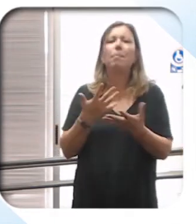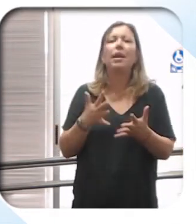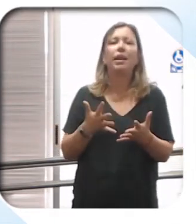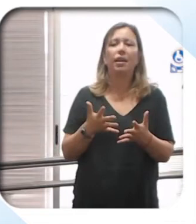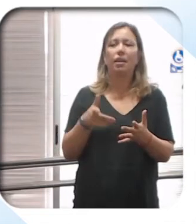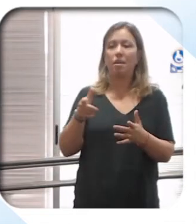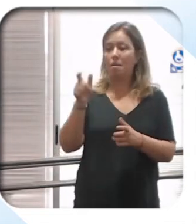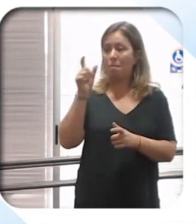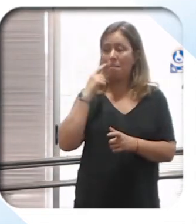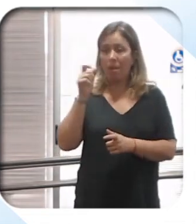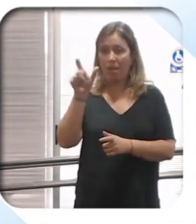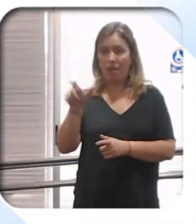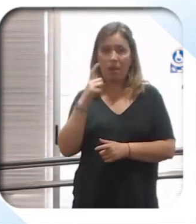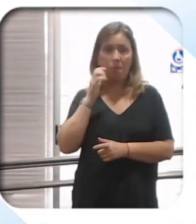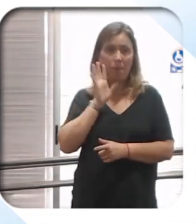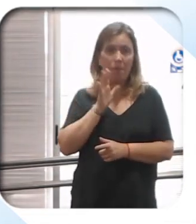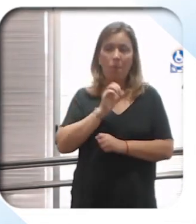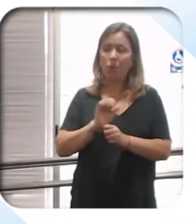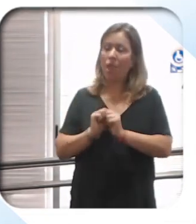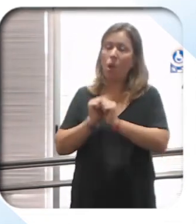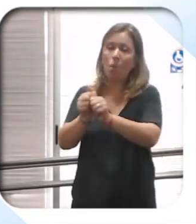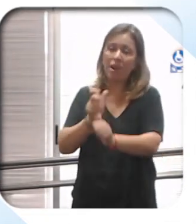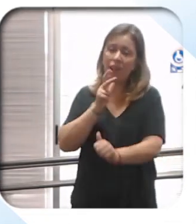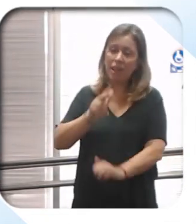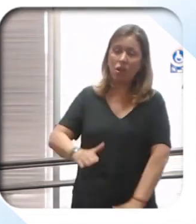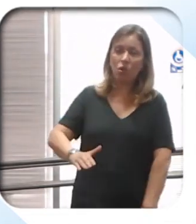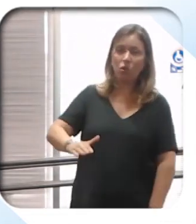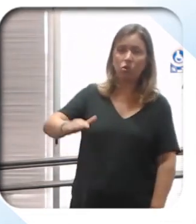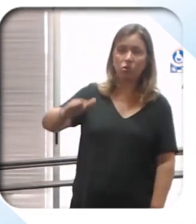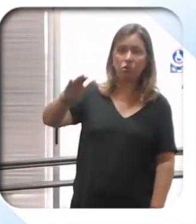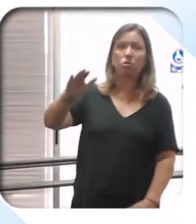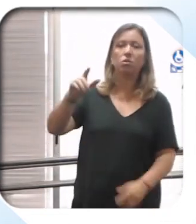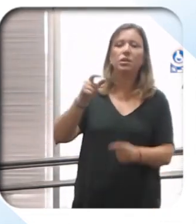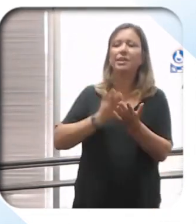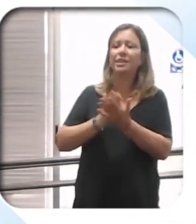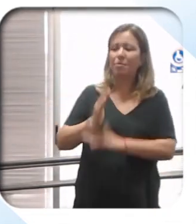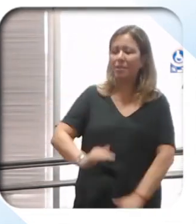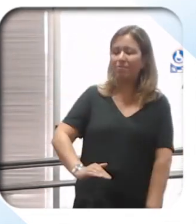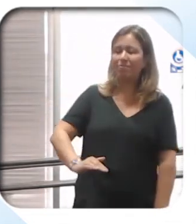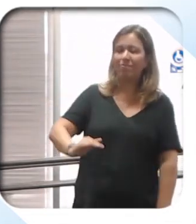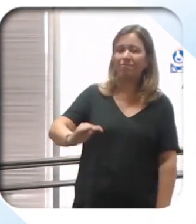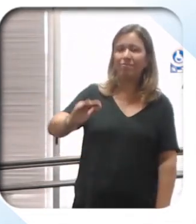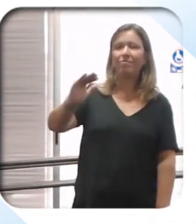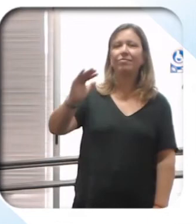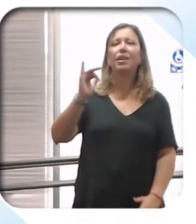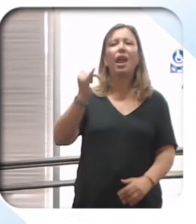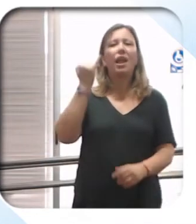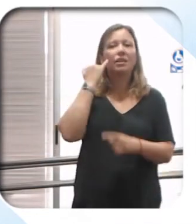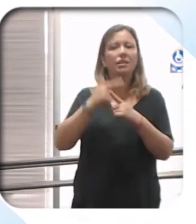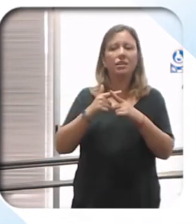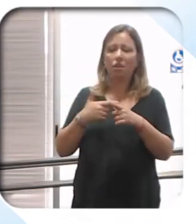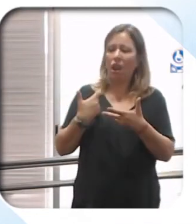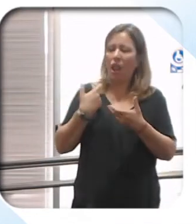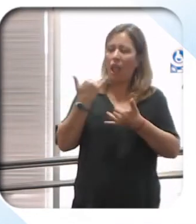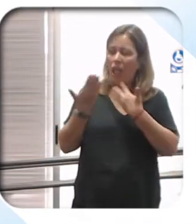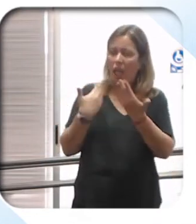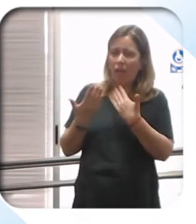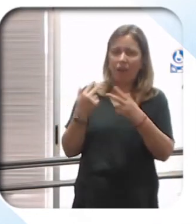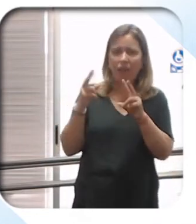que esos padres puedan acompañar a sus hijos en toda su niñez, tener una sexuación